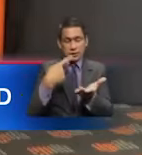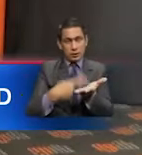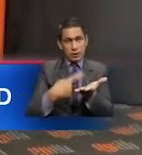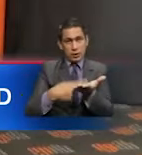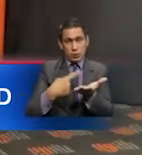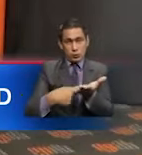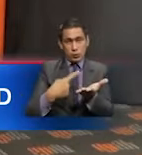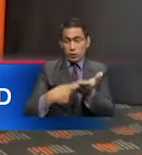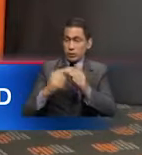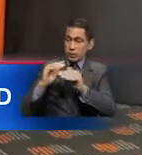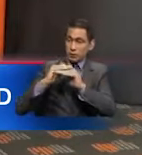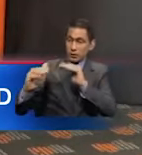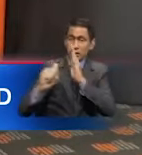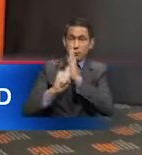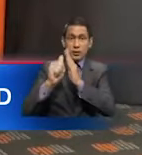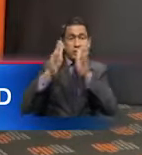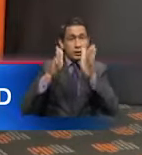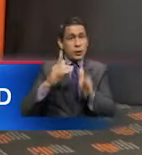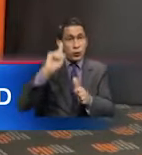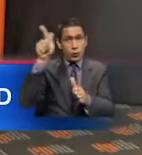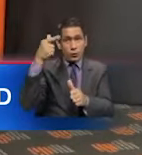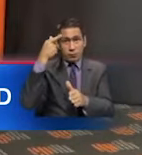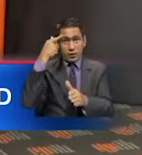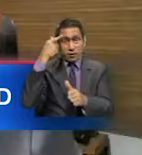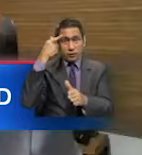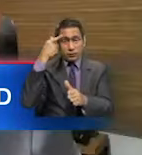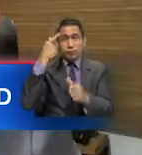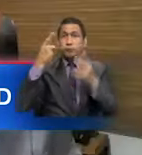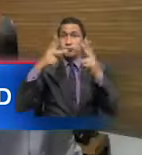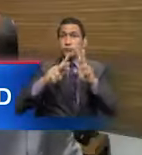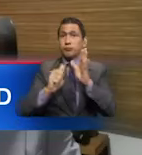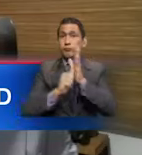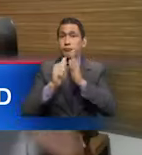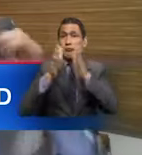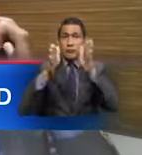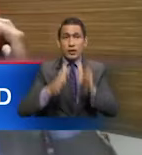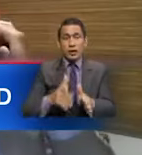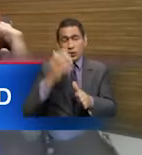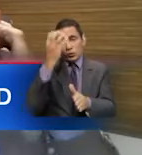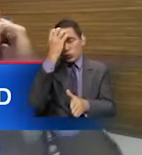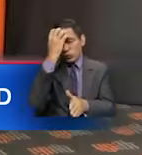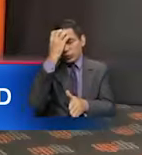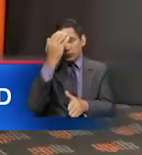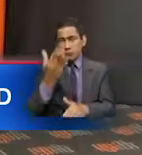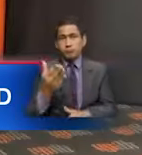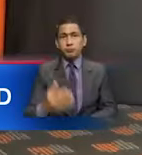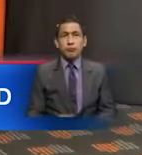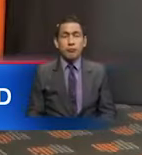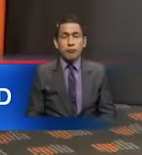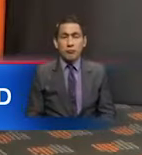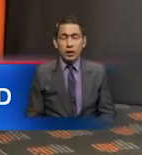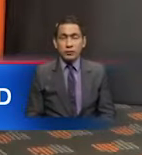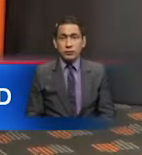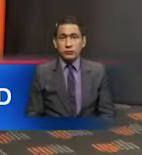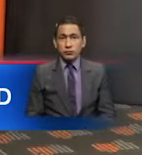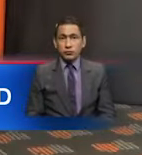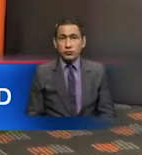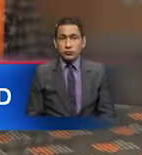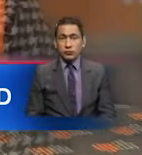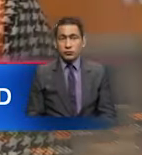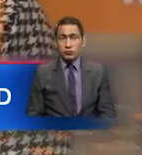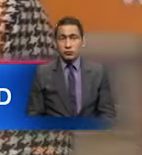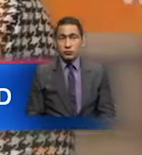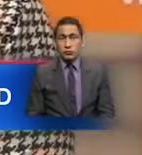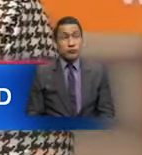conversatorio a la ministra de Gobierno, Mónica Palencia, y al ministro de Educación, Daniel Calderón. La construcción de esta cultura